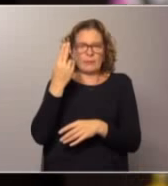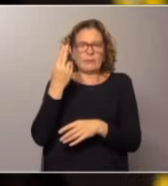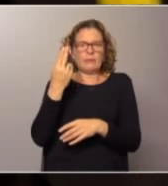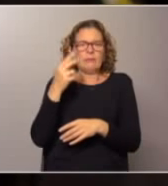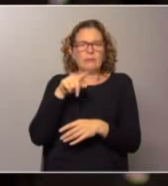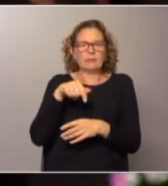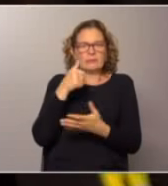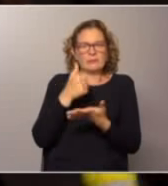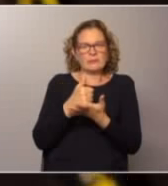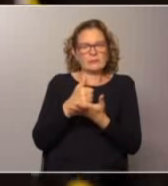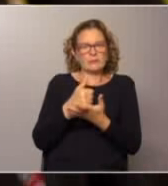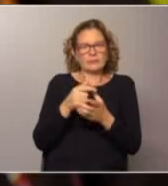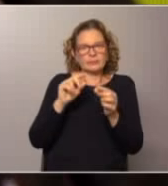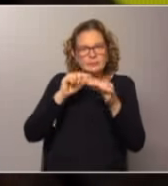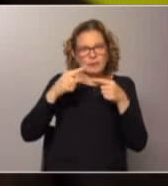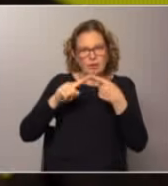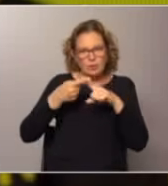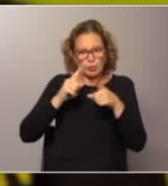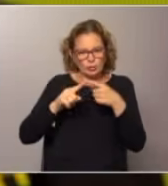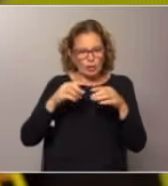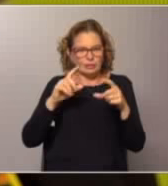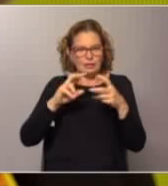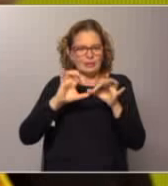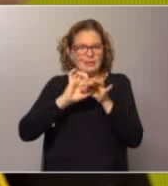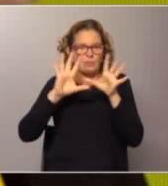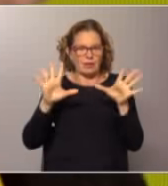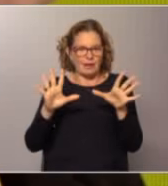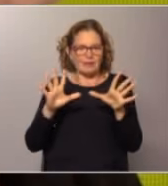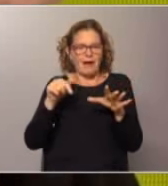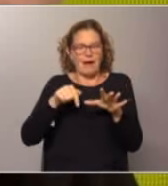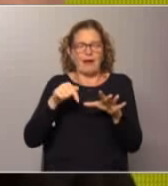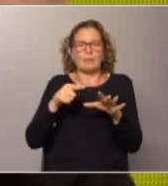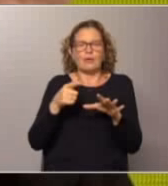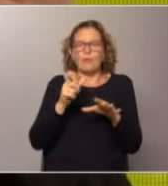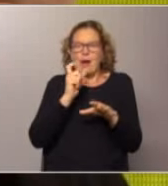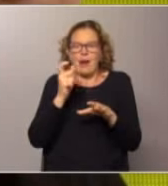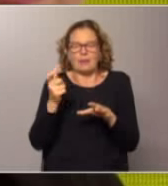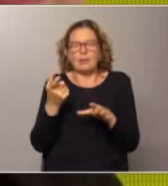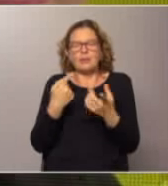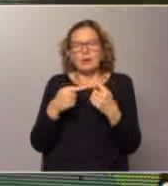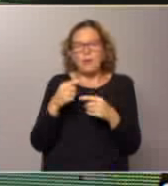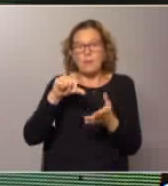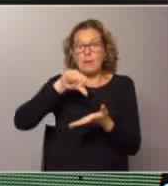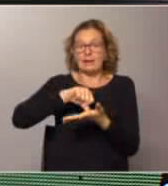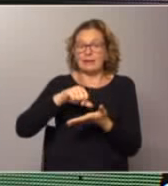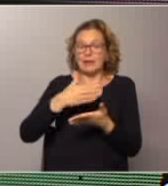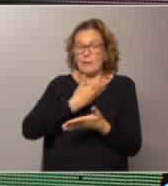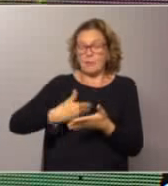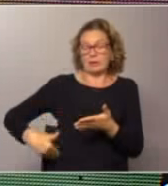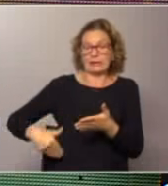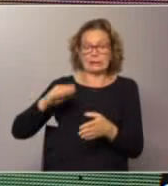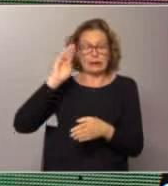unos términos razonables de discusión democrática que en un país donde se tiene permanentemente bajo ataque el presidente de la